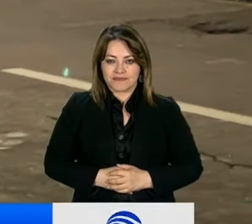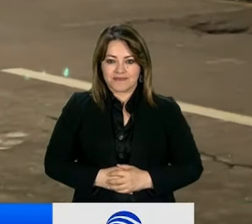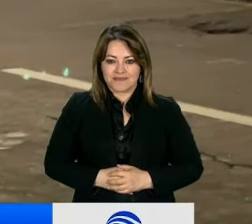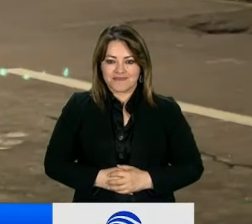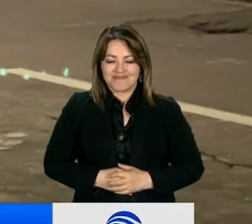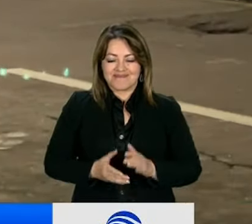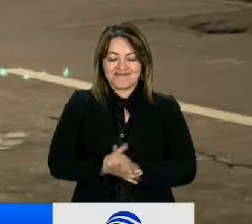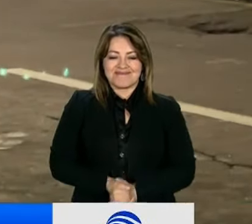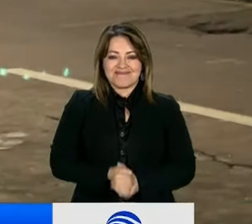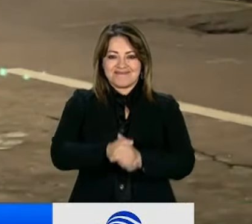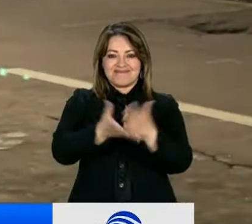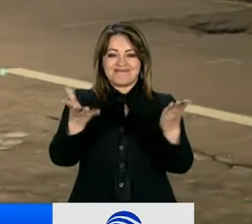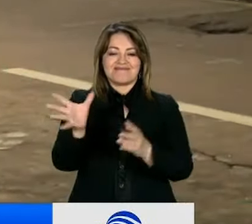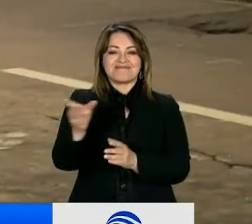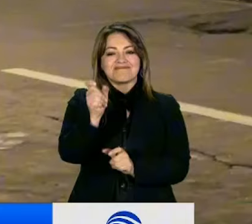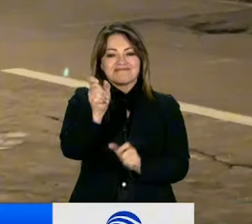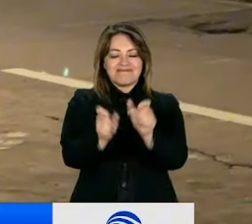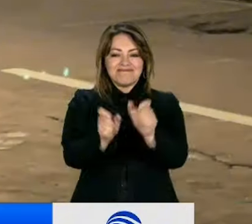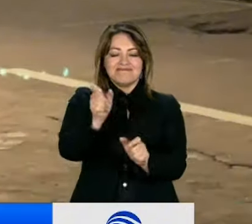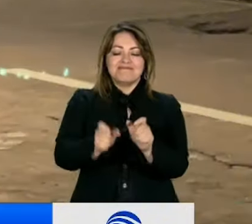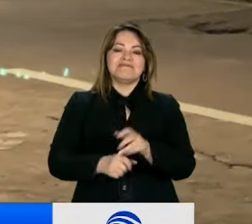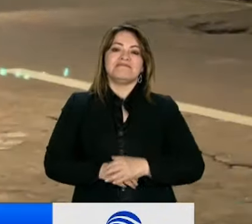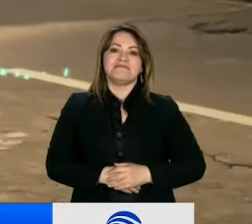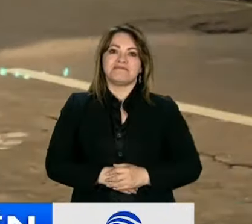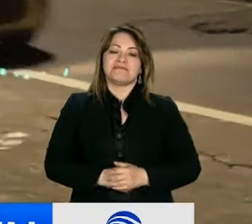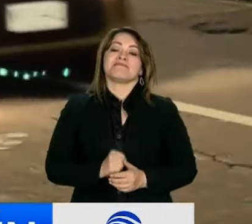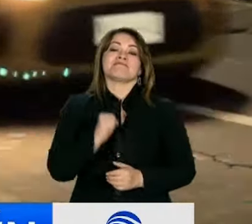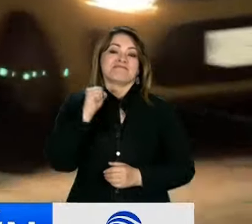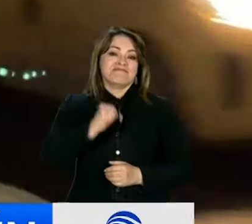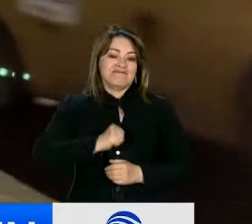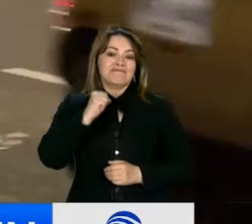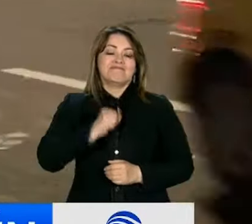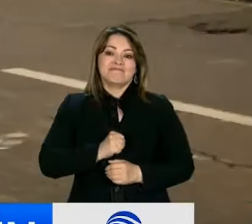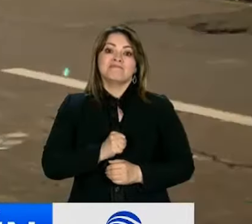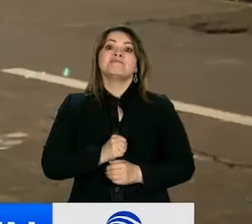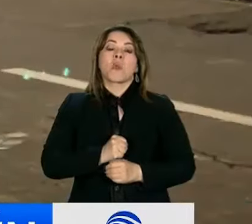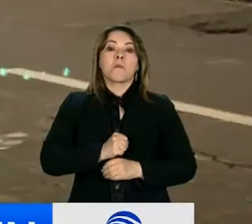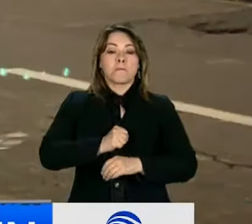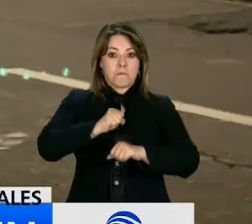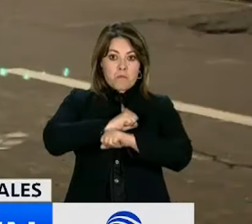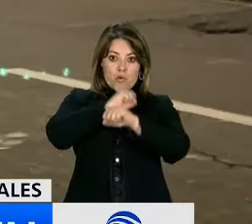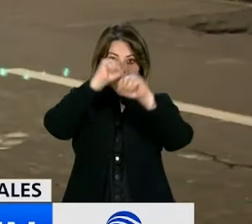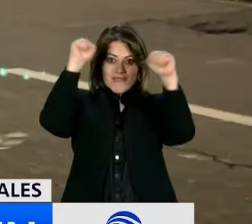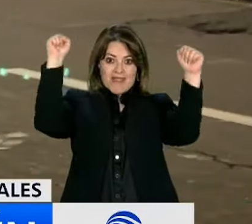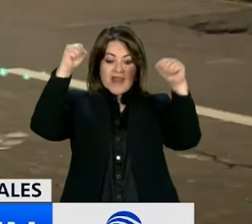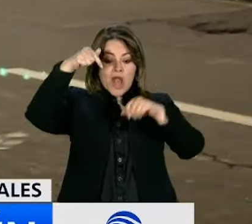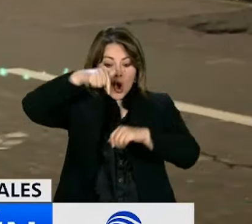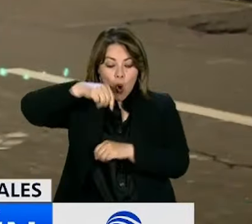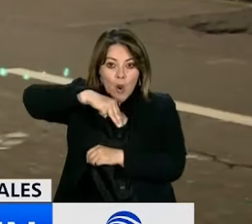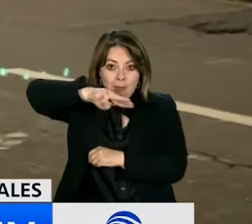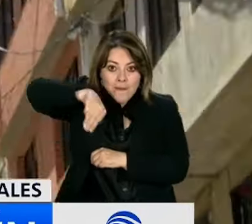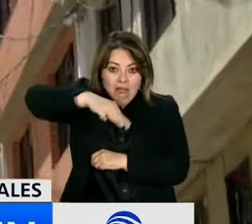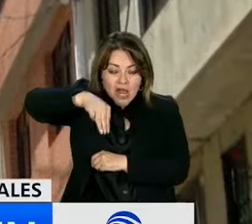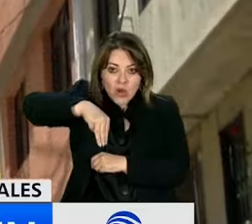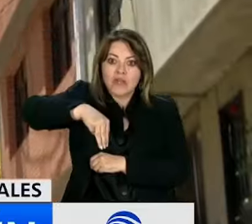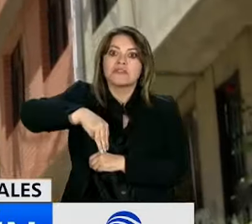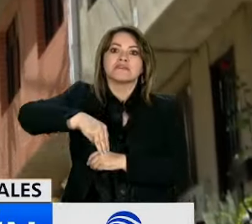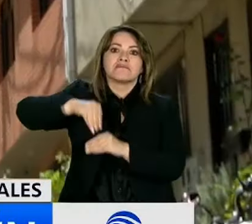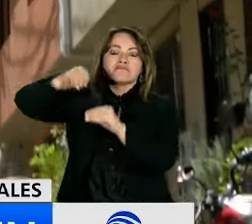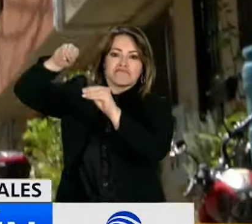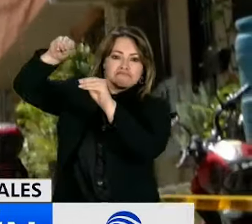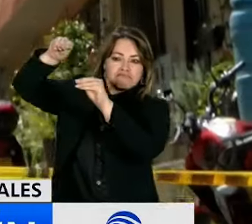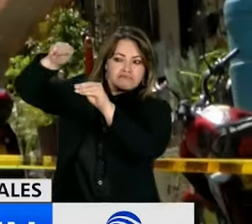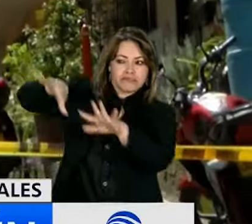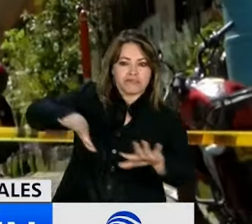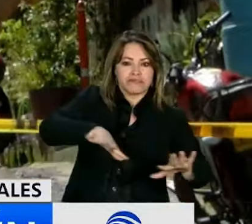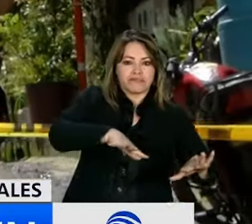Un saludo para usted y para todos nuestros televidentes. Pues efectivamente en horas de la mañana de este miércoles tuvo lugar un deslizamiento